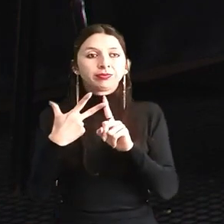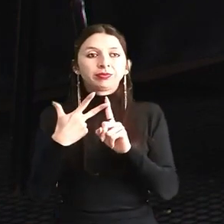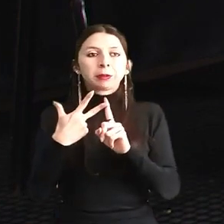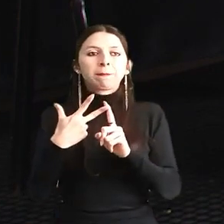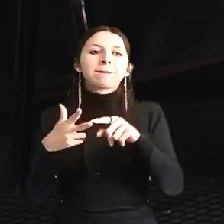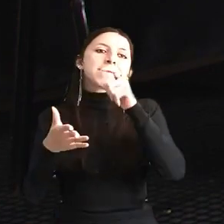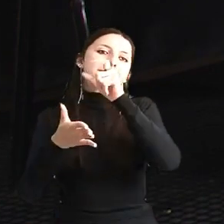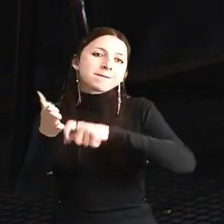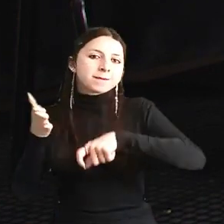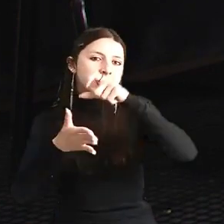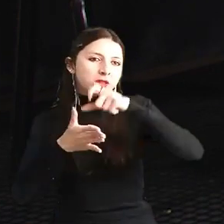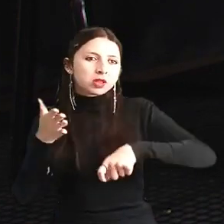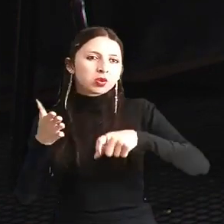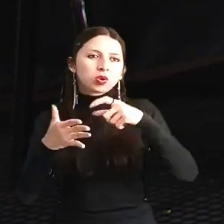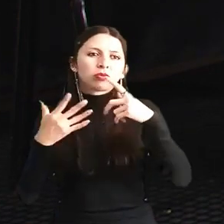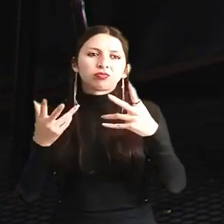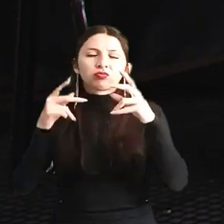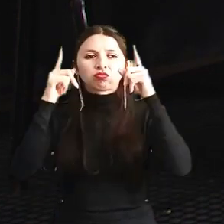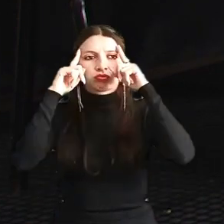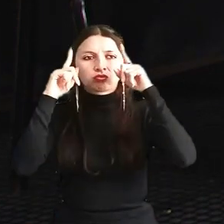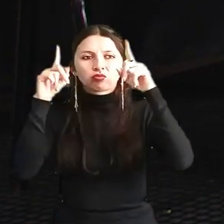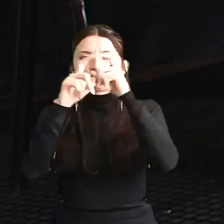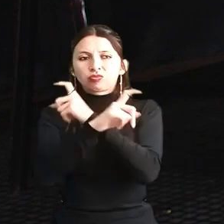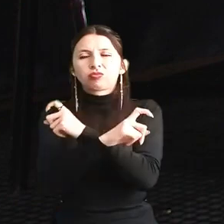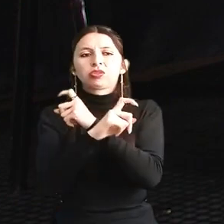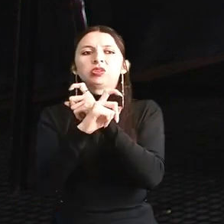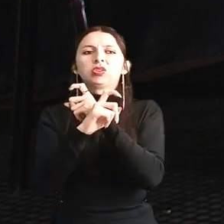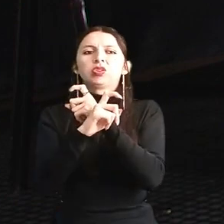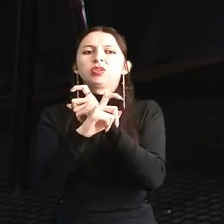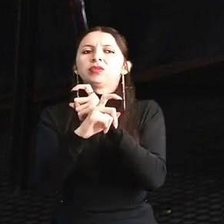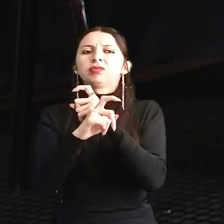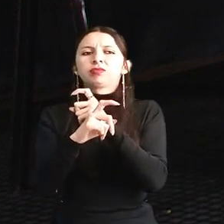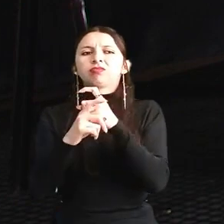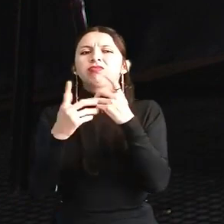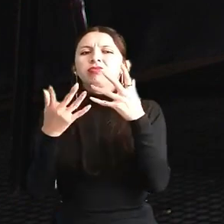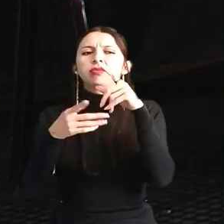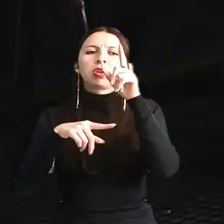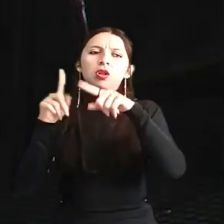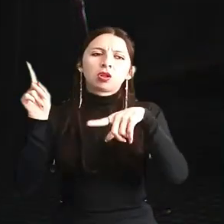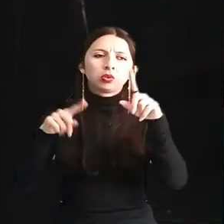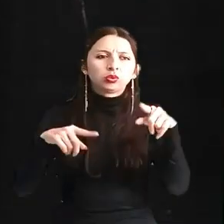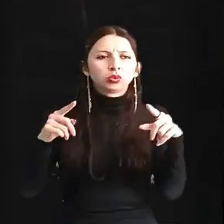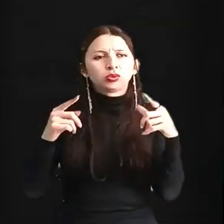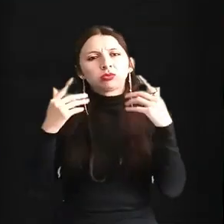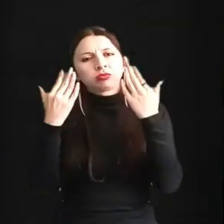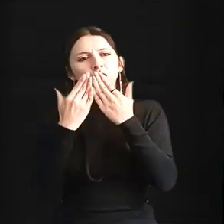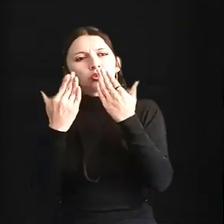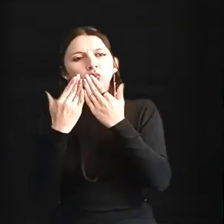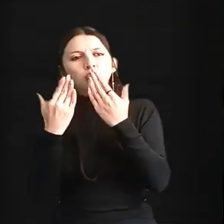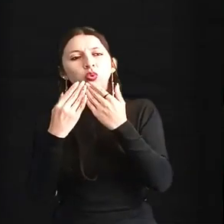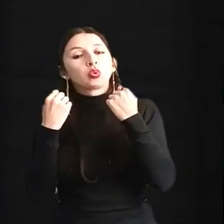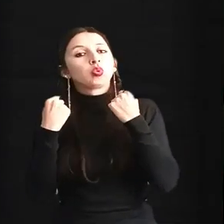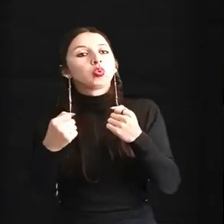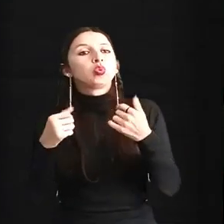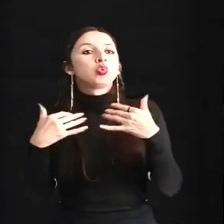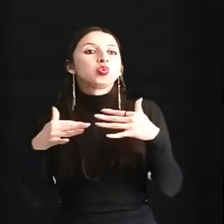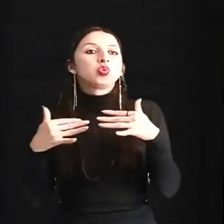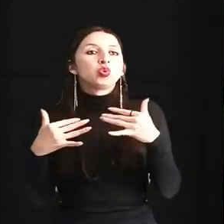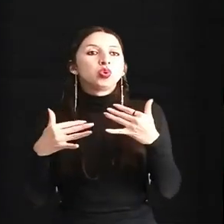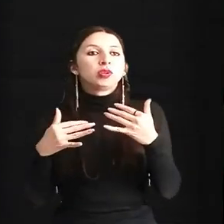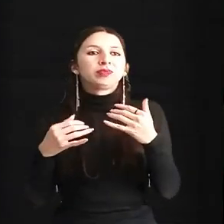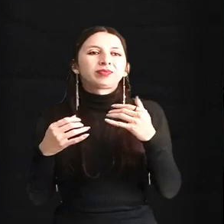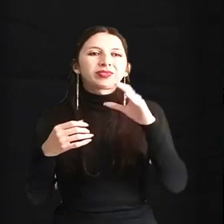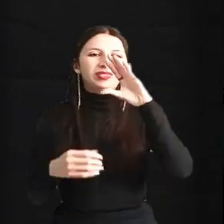consolidar mejor También tenemos artículos de reflexión También tenemos algunos reportes de caso que están llegando